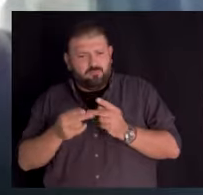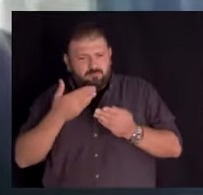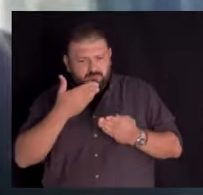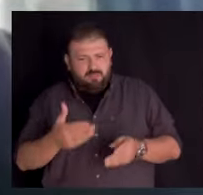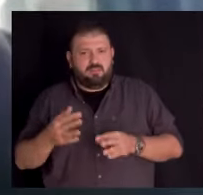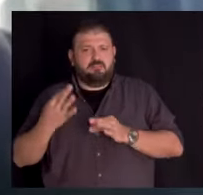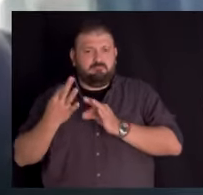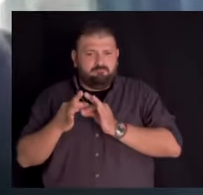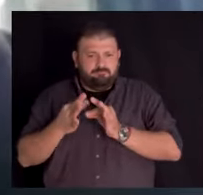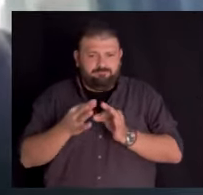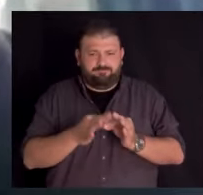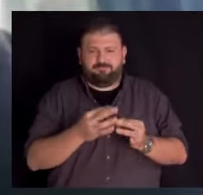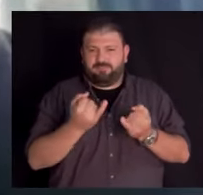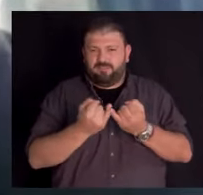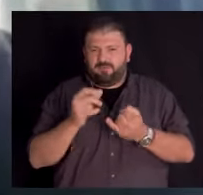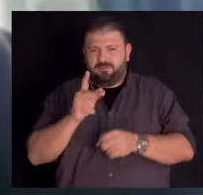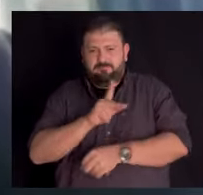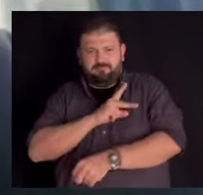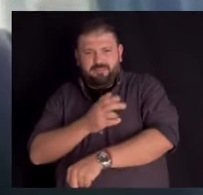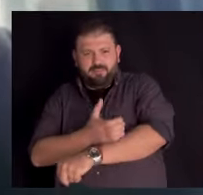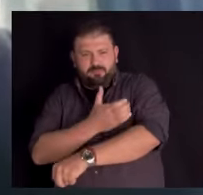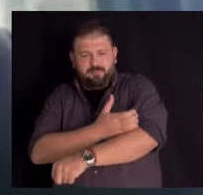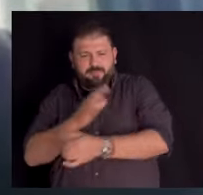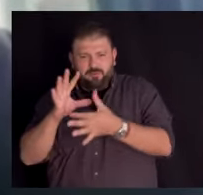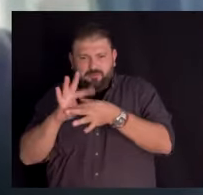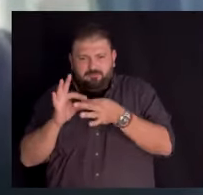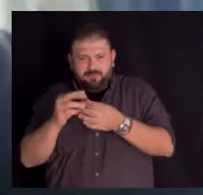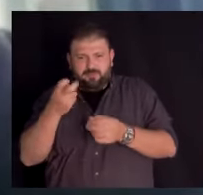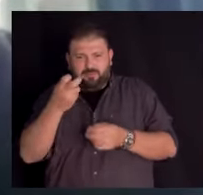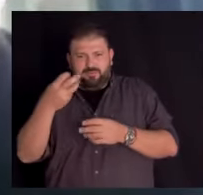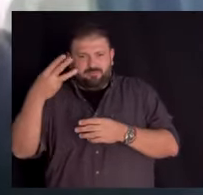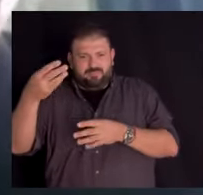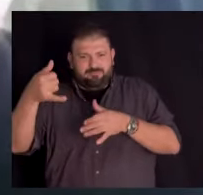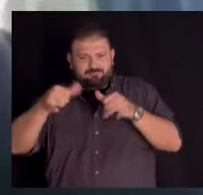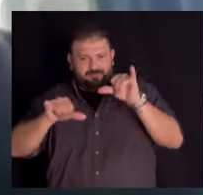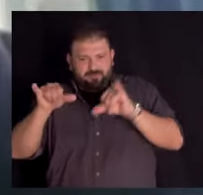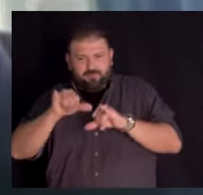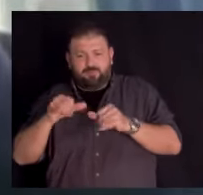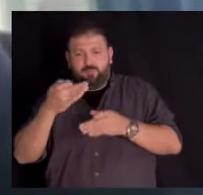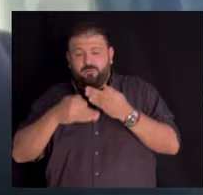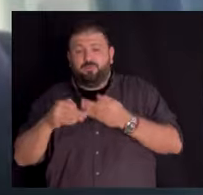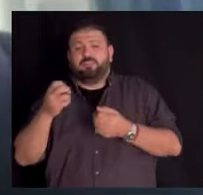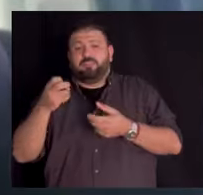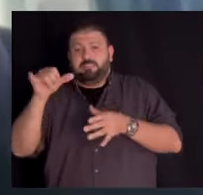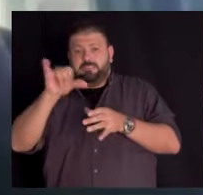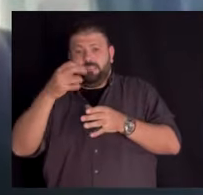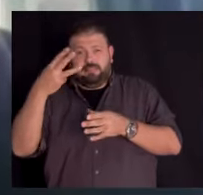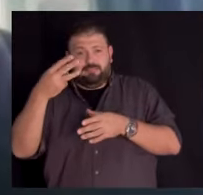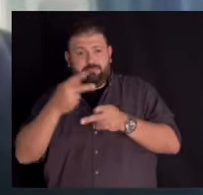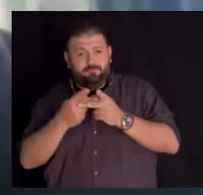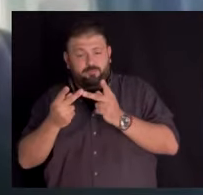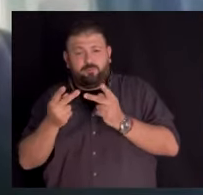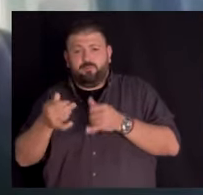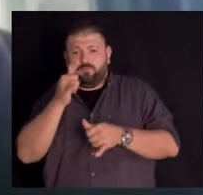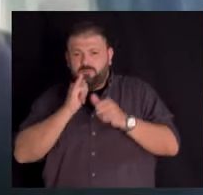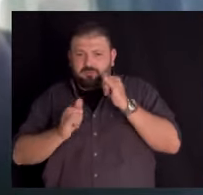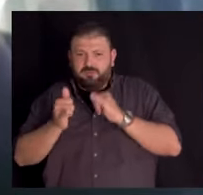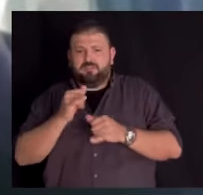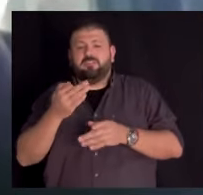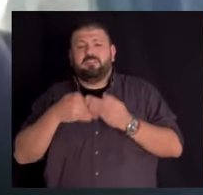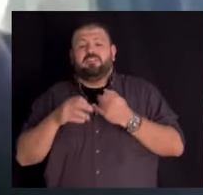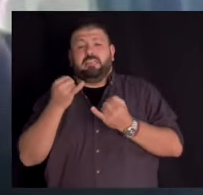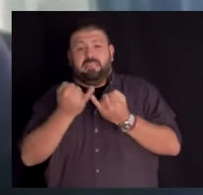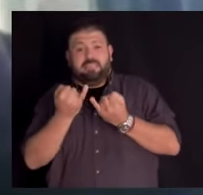ahorita lo que mencionaba mi amigo el ingeniero, Optimus, estar bien, Power Maker, hay que tomar también lo que es el Omni